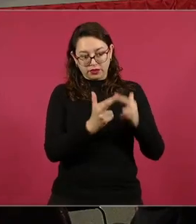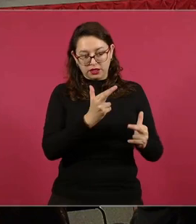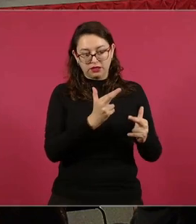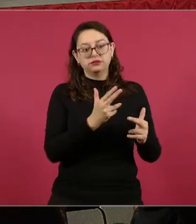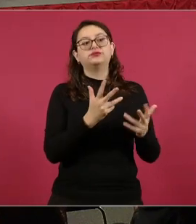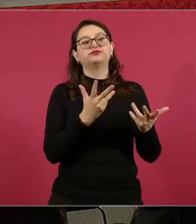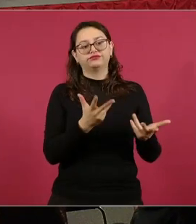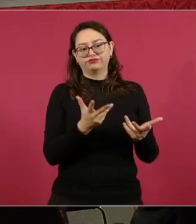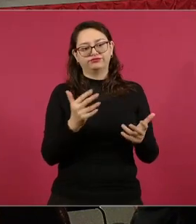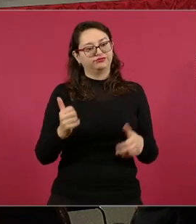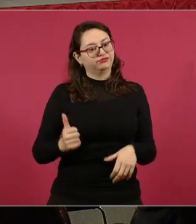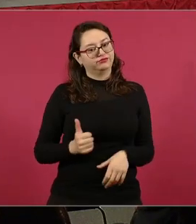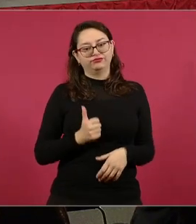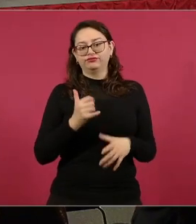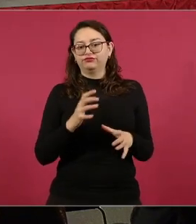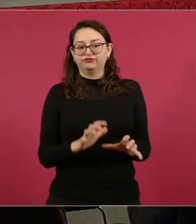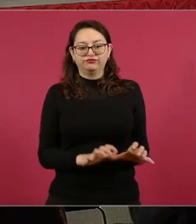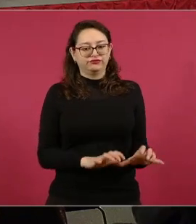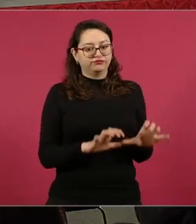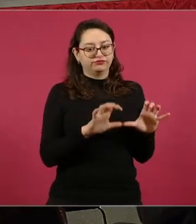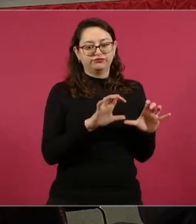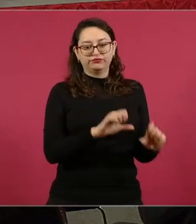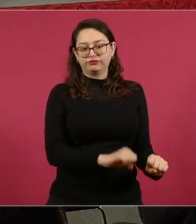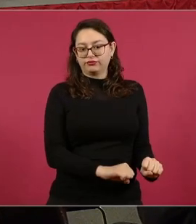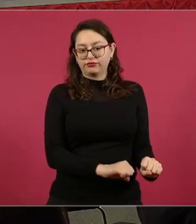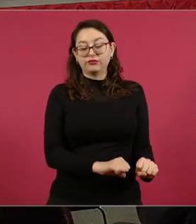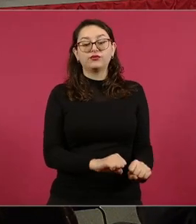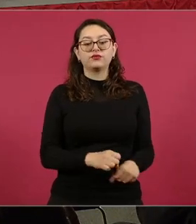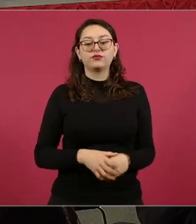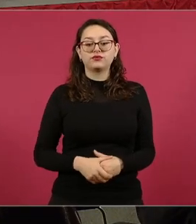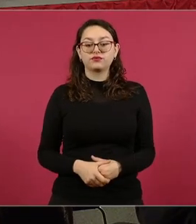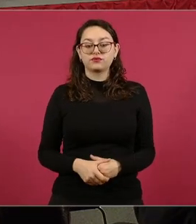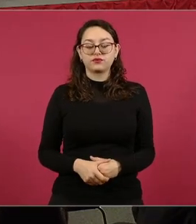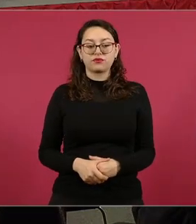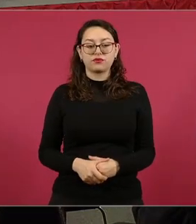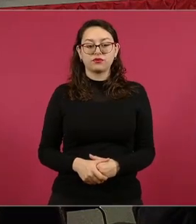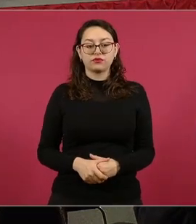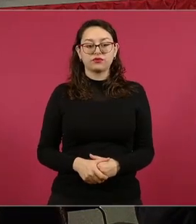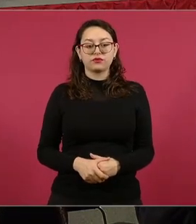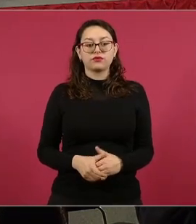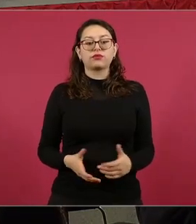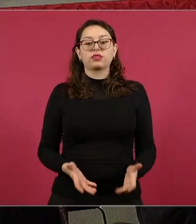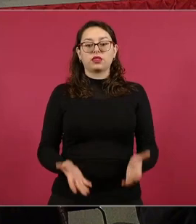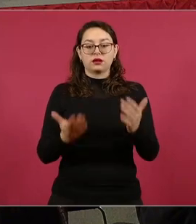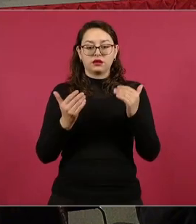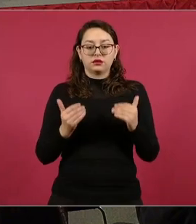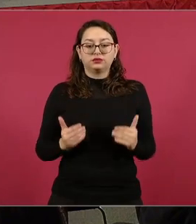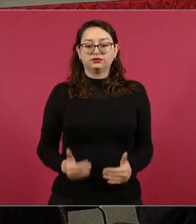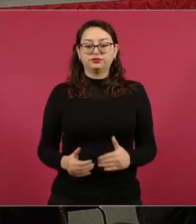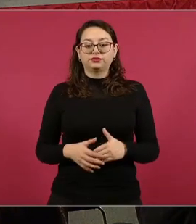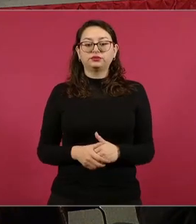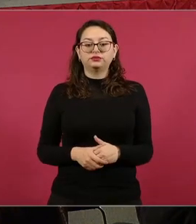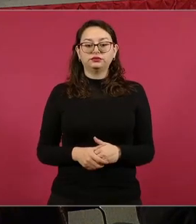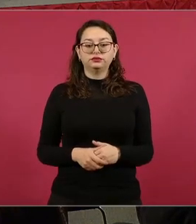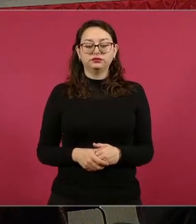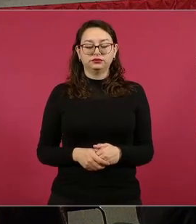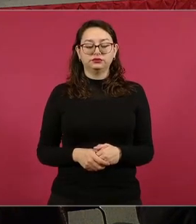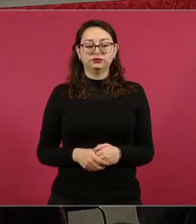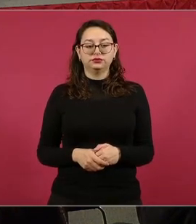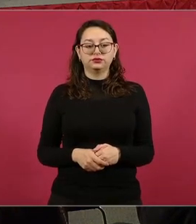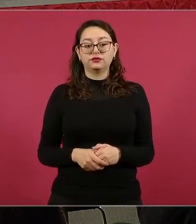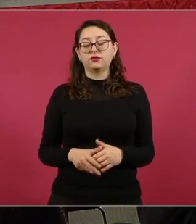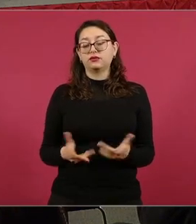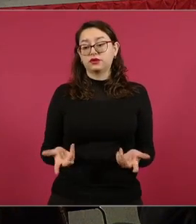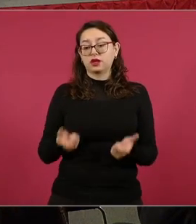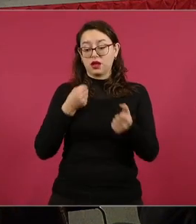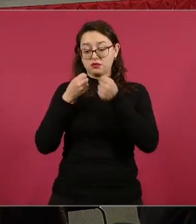de la justicia desde mayo del 2022. Adelante. con esta detención de los 13